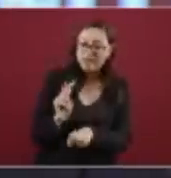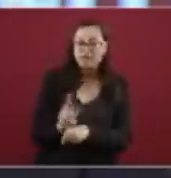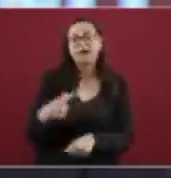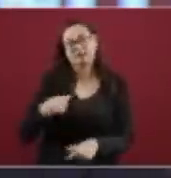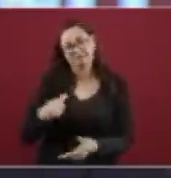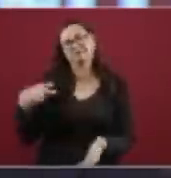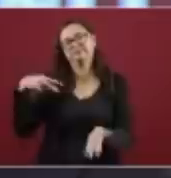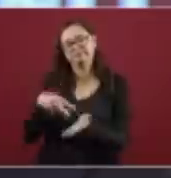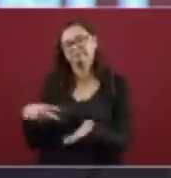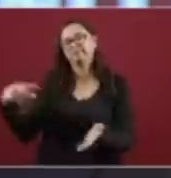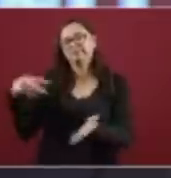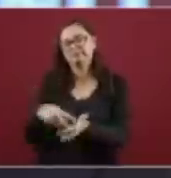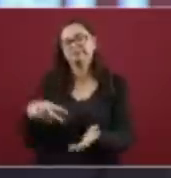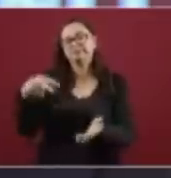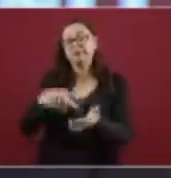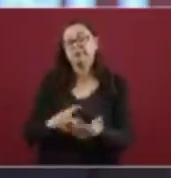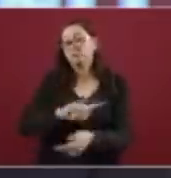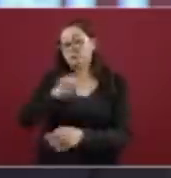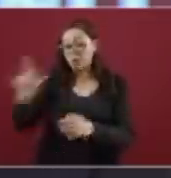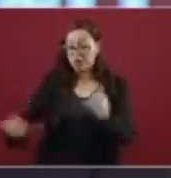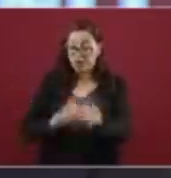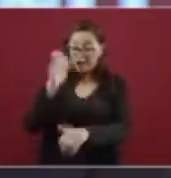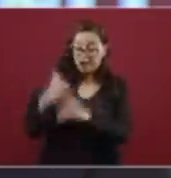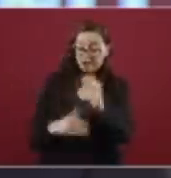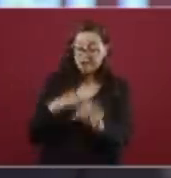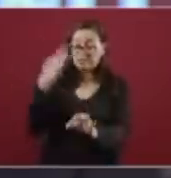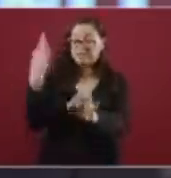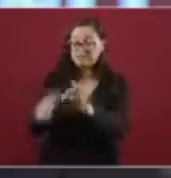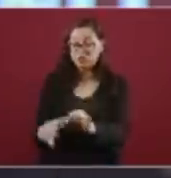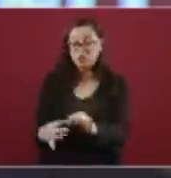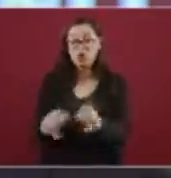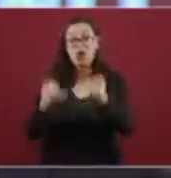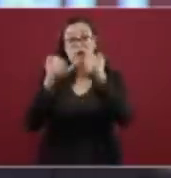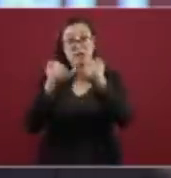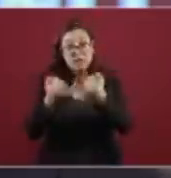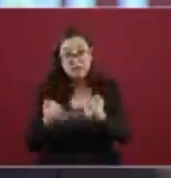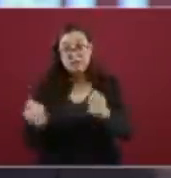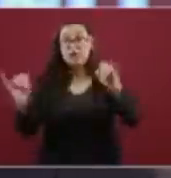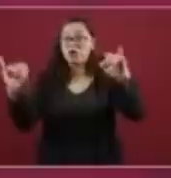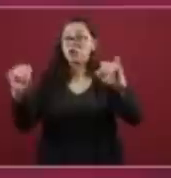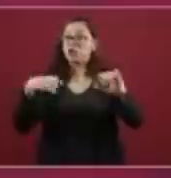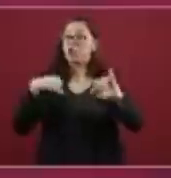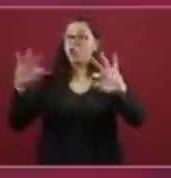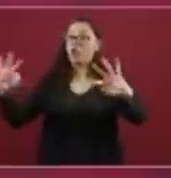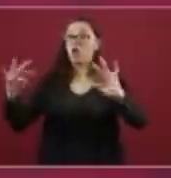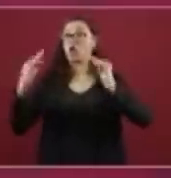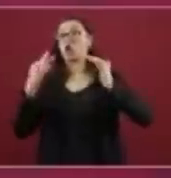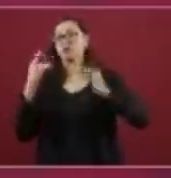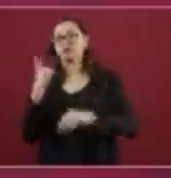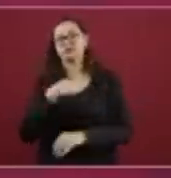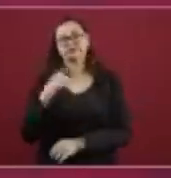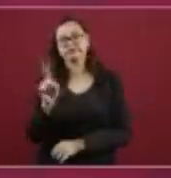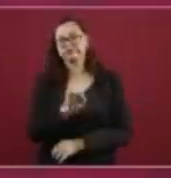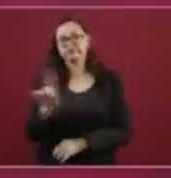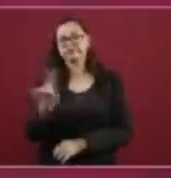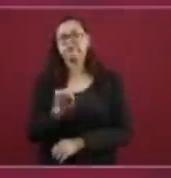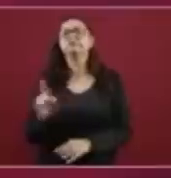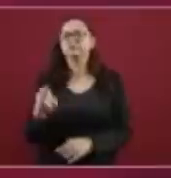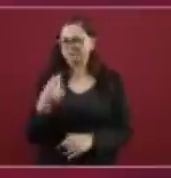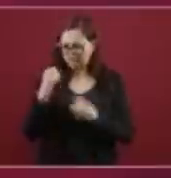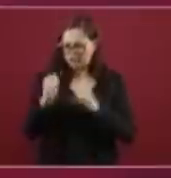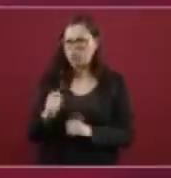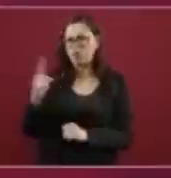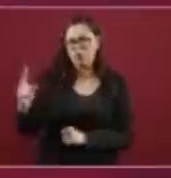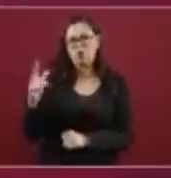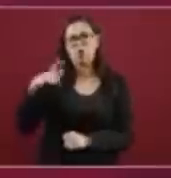Pero la inauguración, desde luego, la gobernadora, ¿sí?, de Sonora, y el secretario